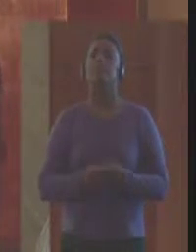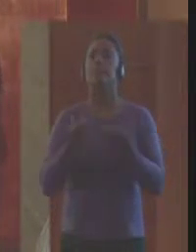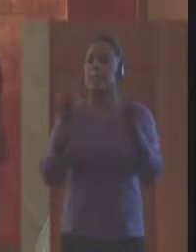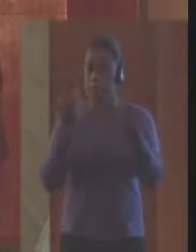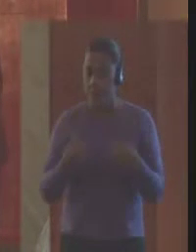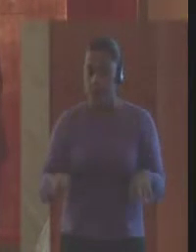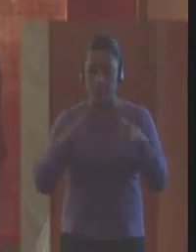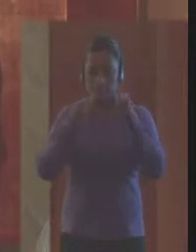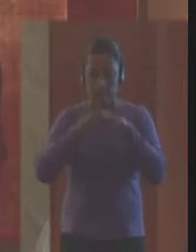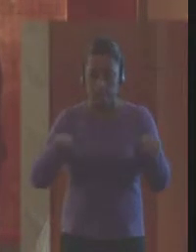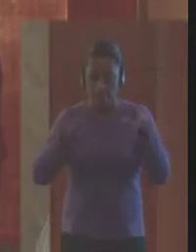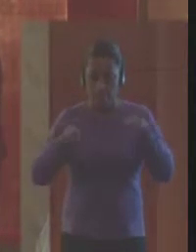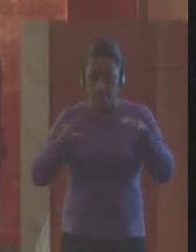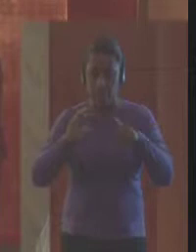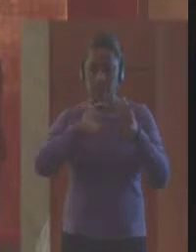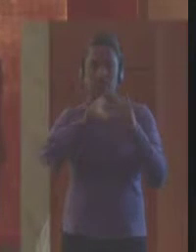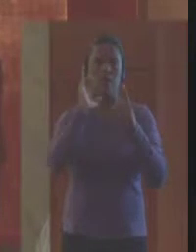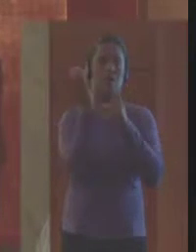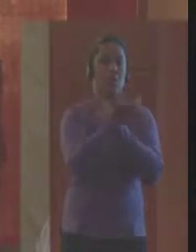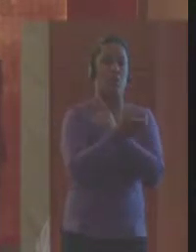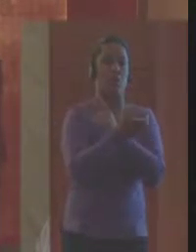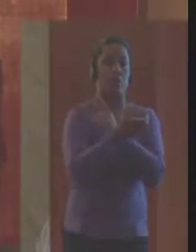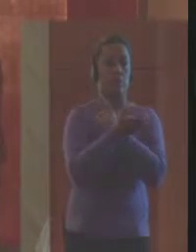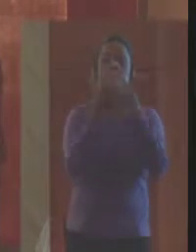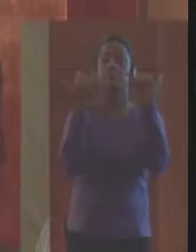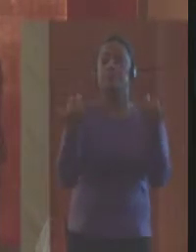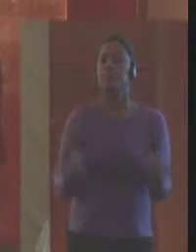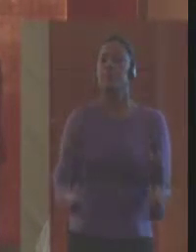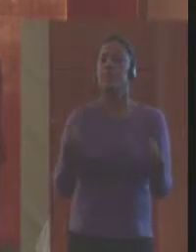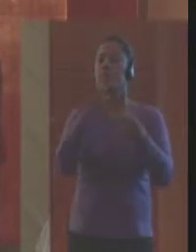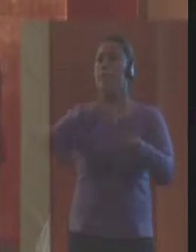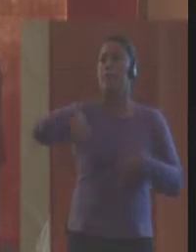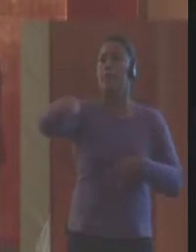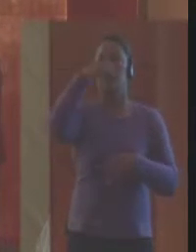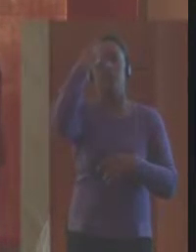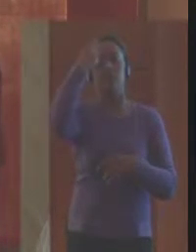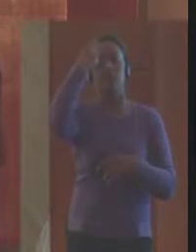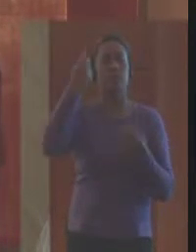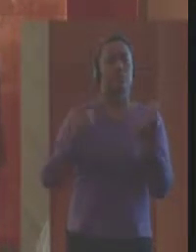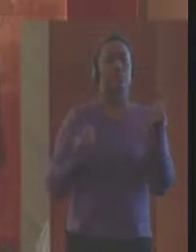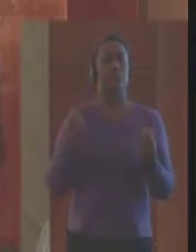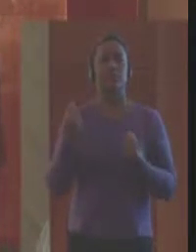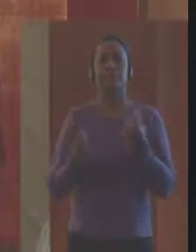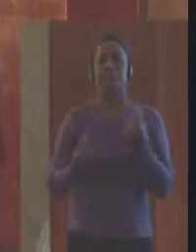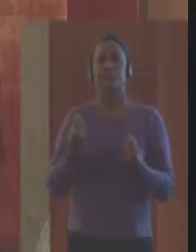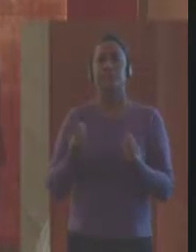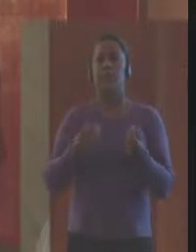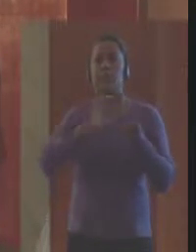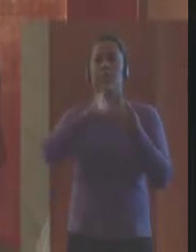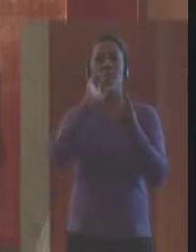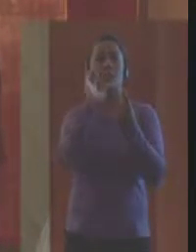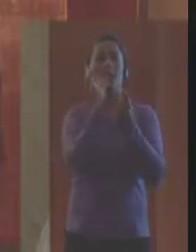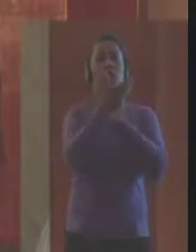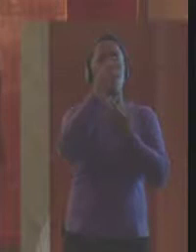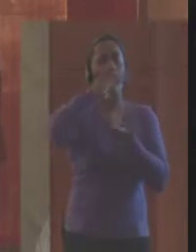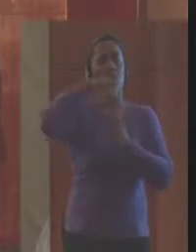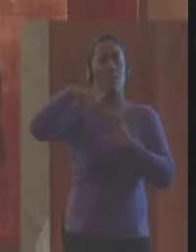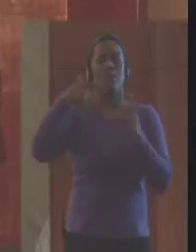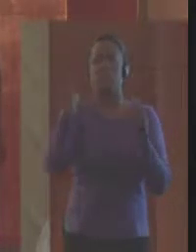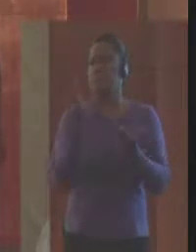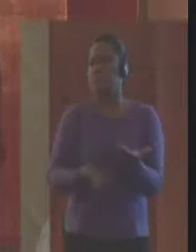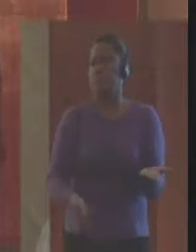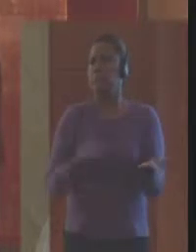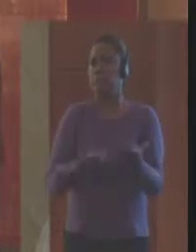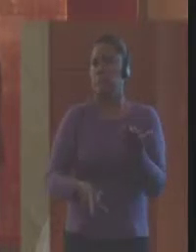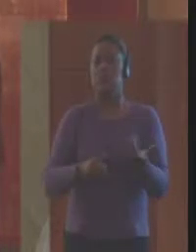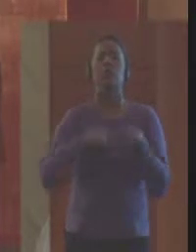Estudios sobre el clima. Hoy lo que tenemos certeza es que los efectos del cambio climático van a ser mayores,